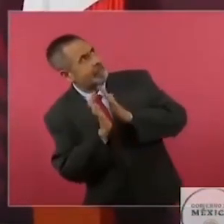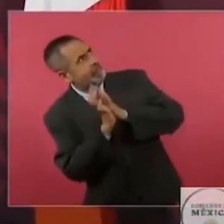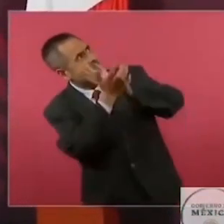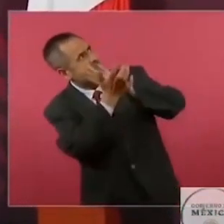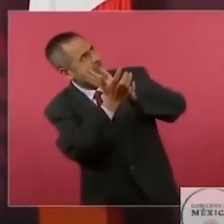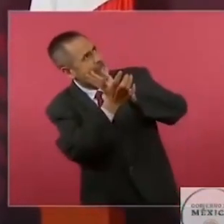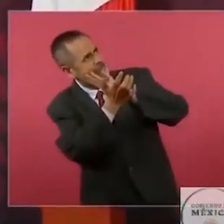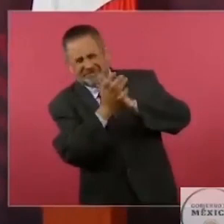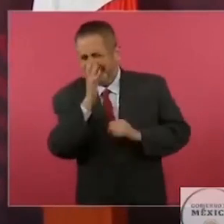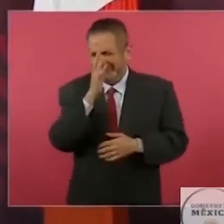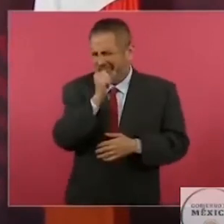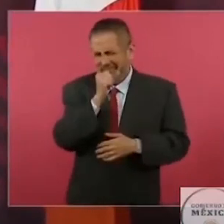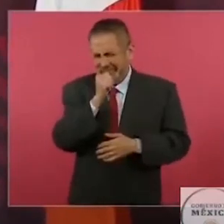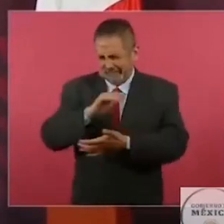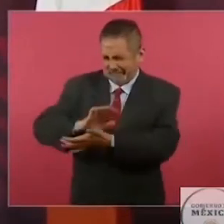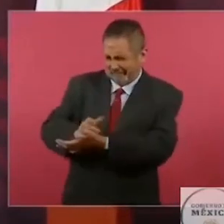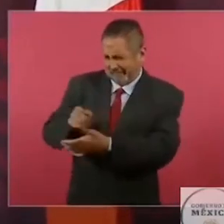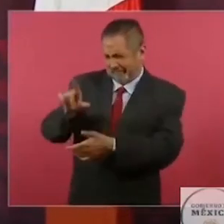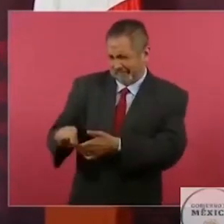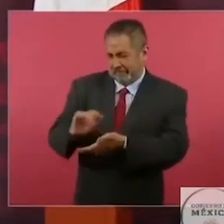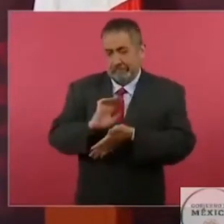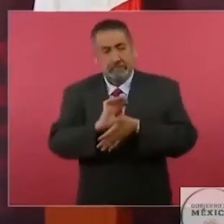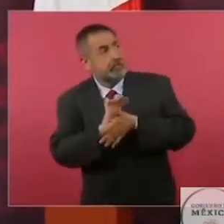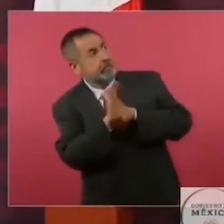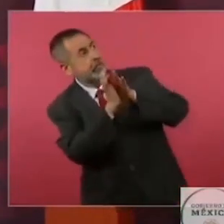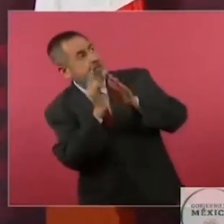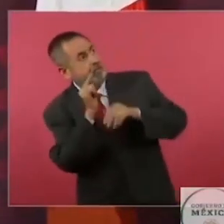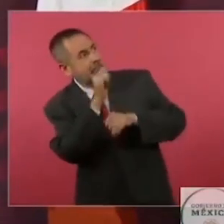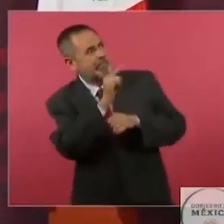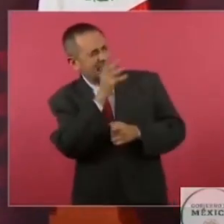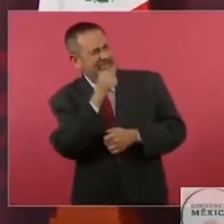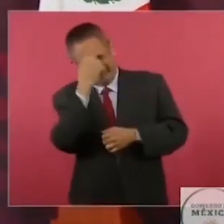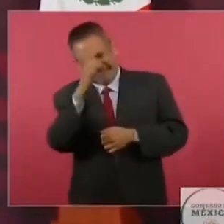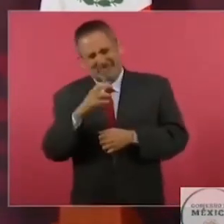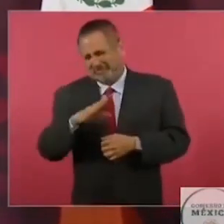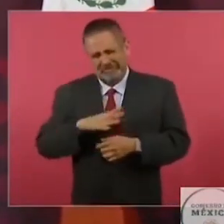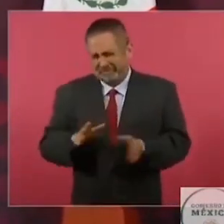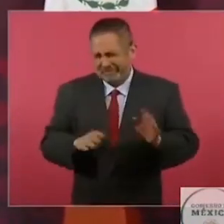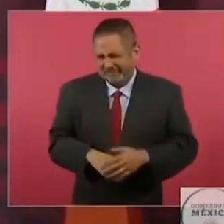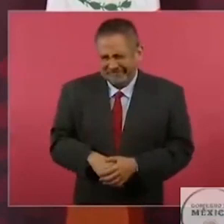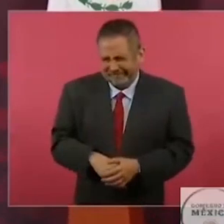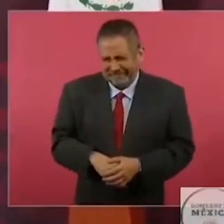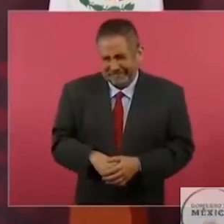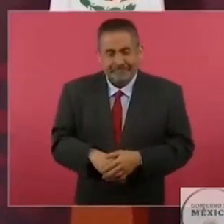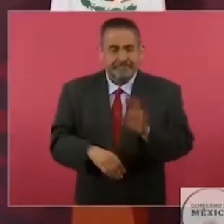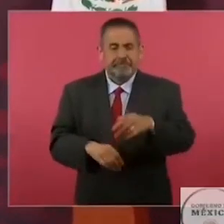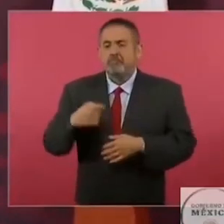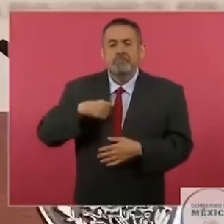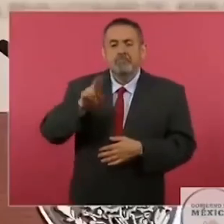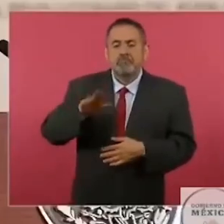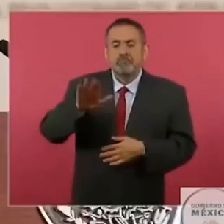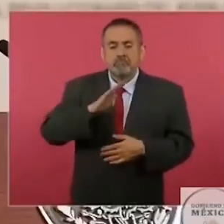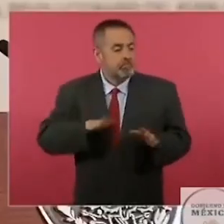eso. Y lo más importante es que yo nunca he atacado a